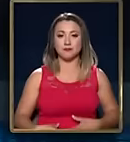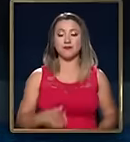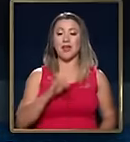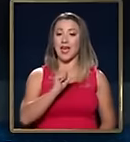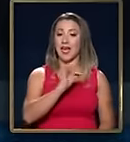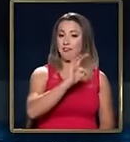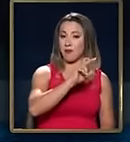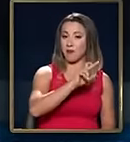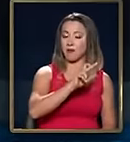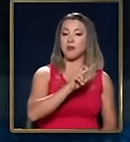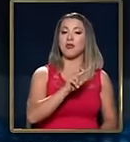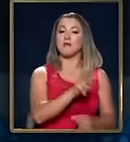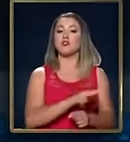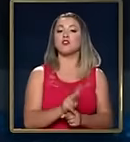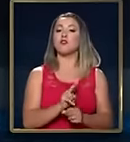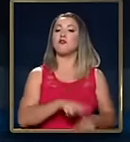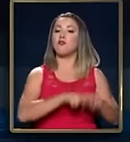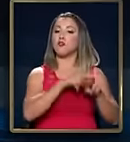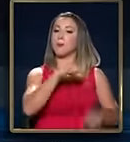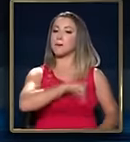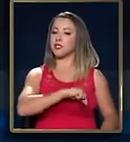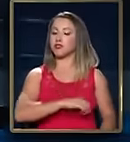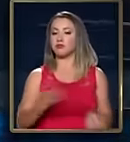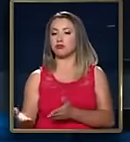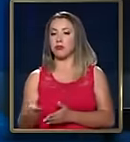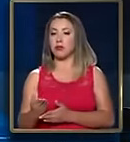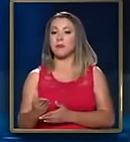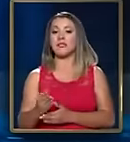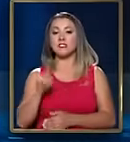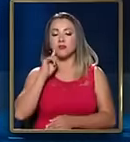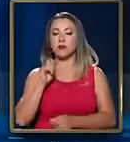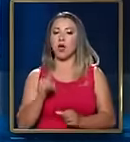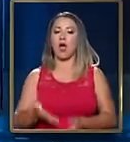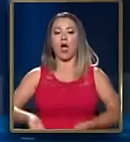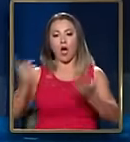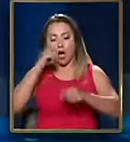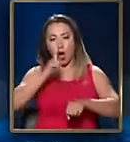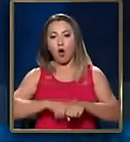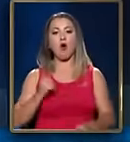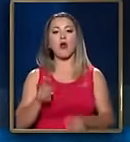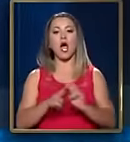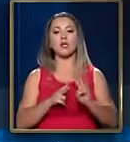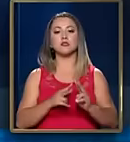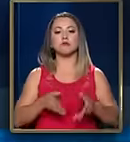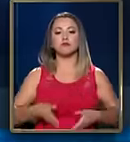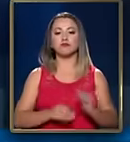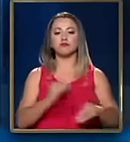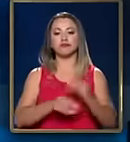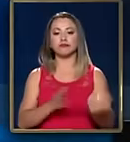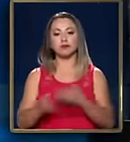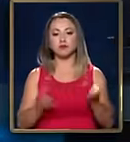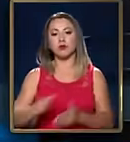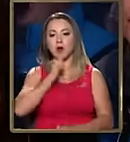AFP, administradora de fondos de pensiones. AFP, ahora fabricando pobres. Mírala, güey, así estamos